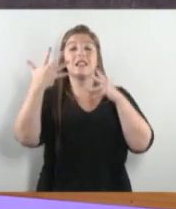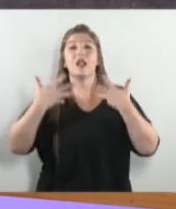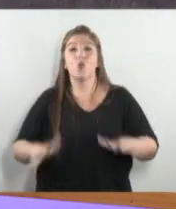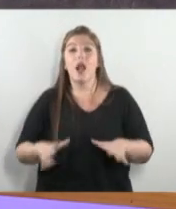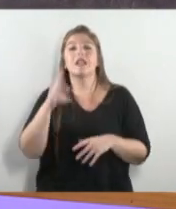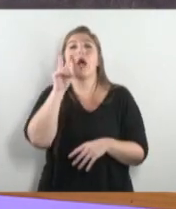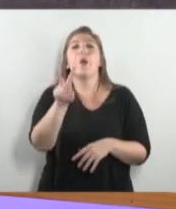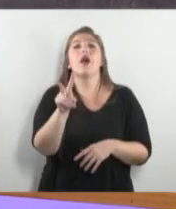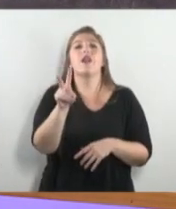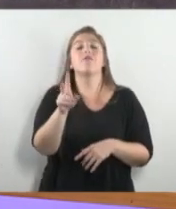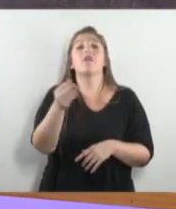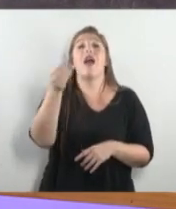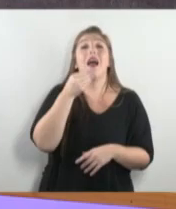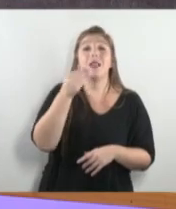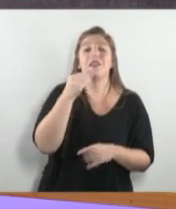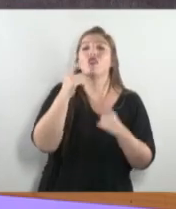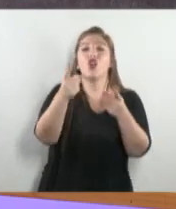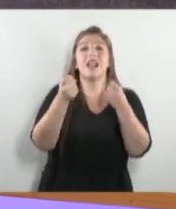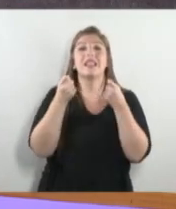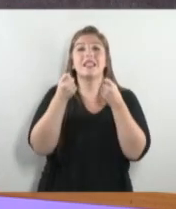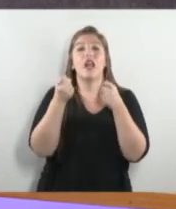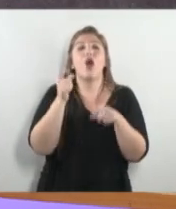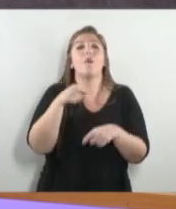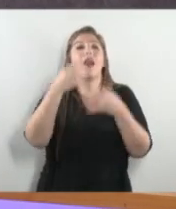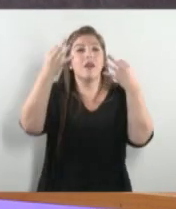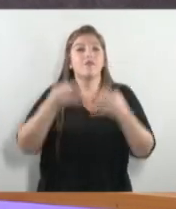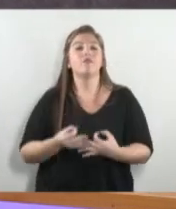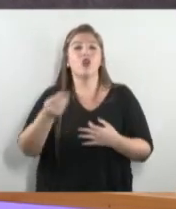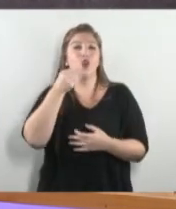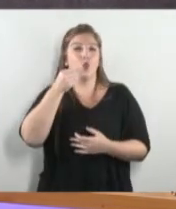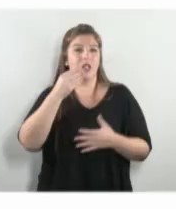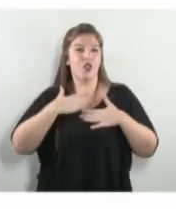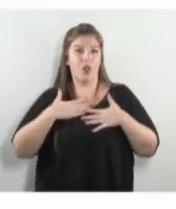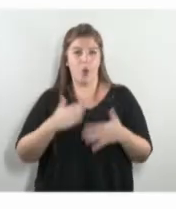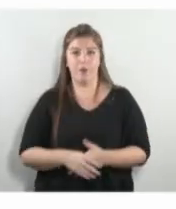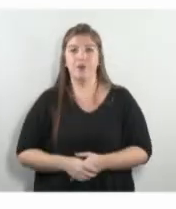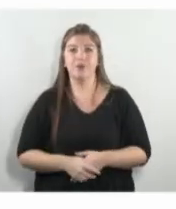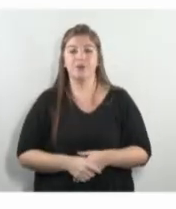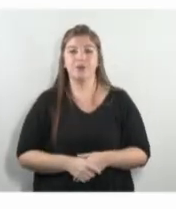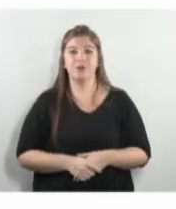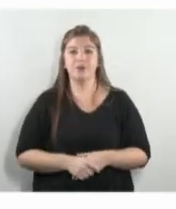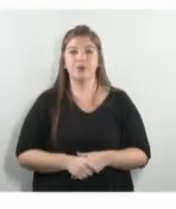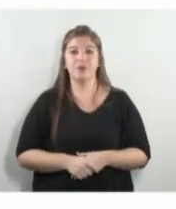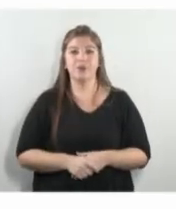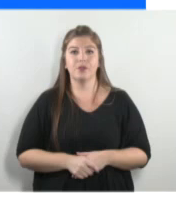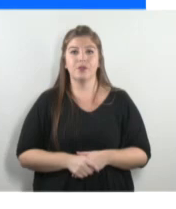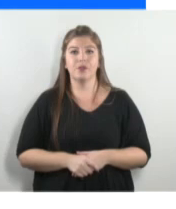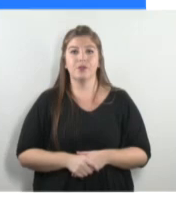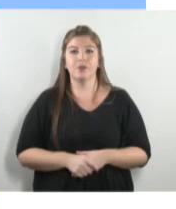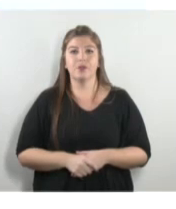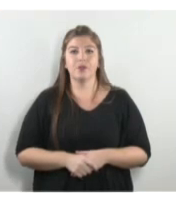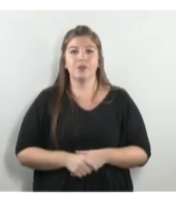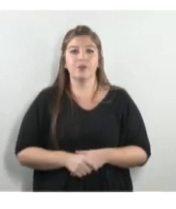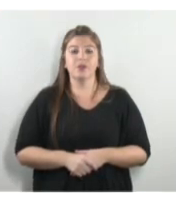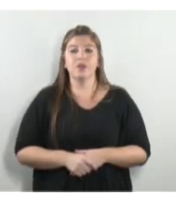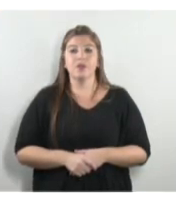repasar cuáles son los alimentos necesarios para la correcta nutrición de nuestros cuerpos. También disminuye.